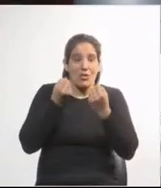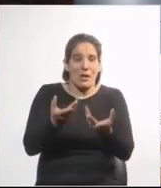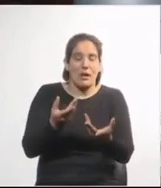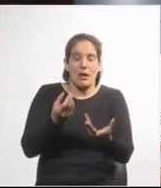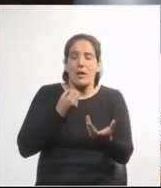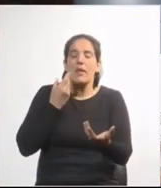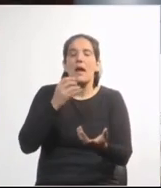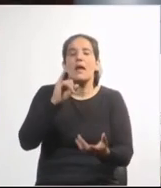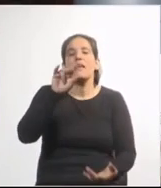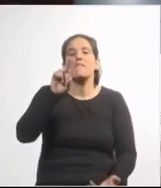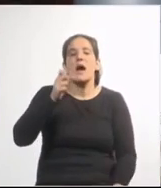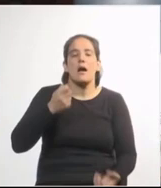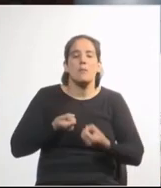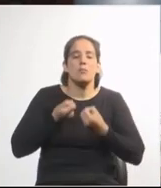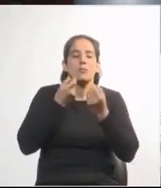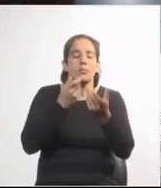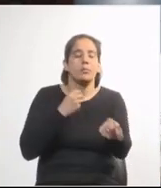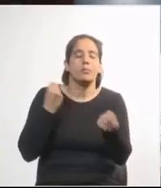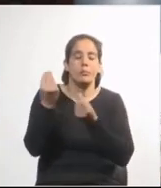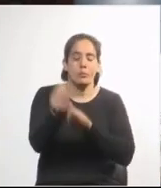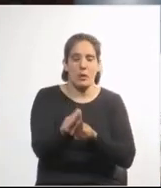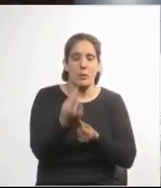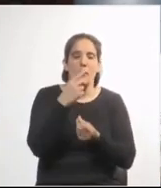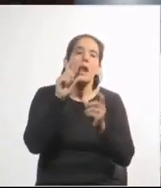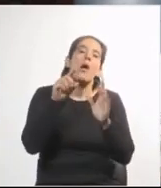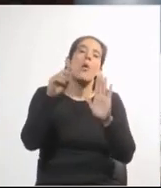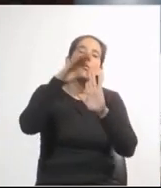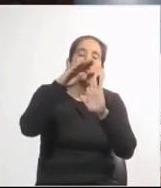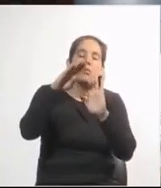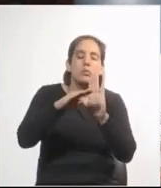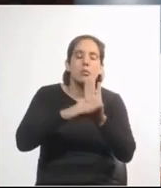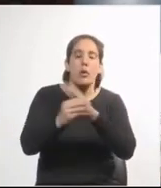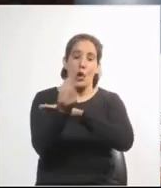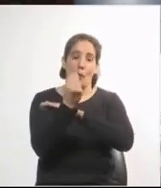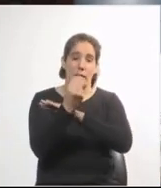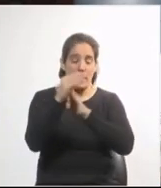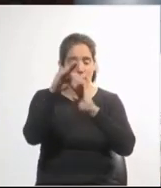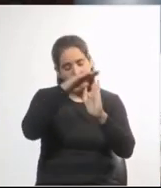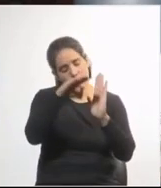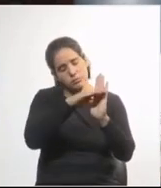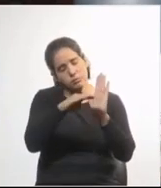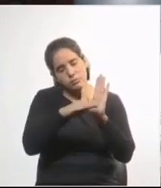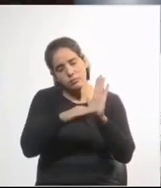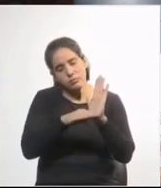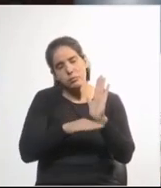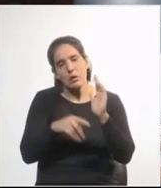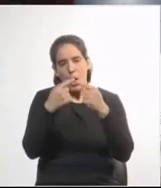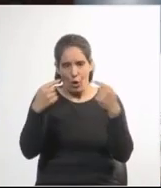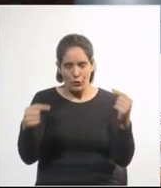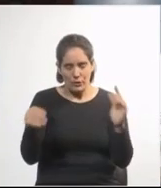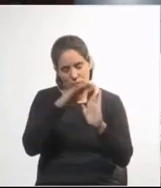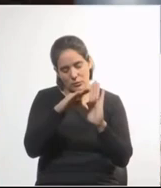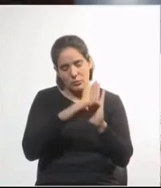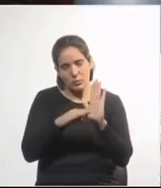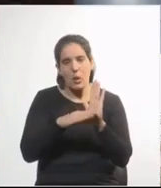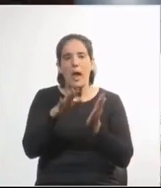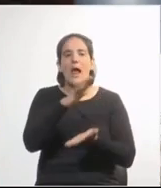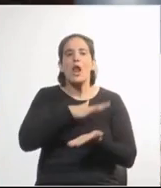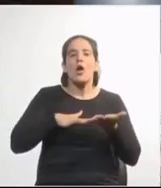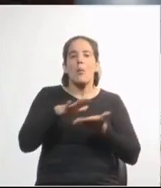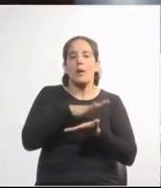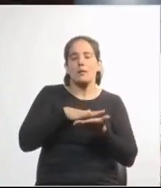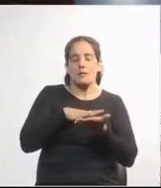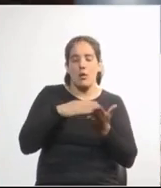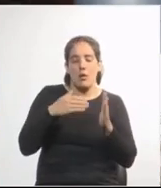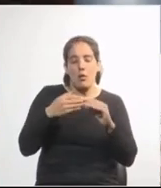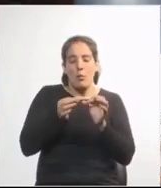devolución del IVA para una canasta de productos en las compras realizadas por residentes de la zona en los comercios ubicados en un radio